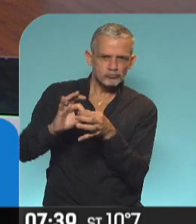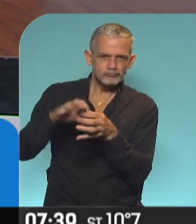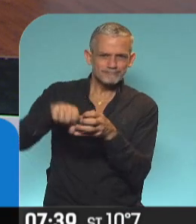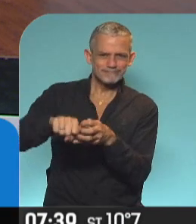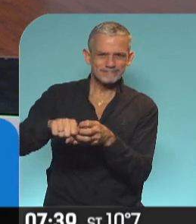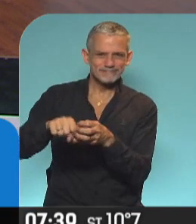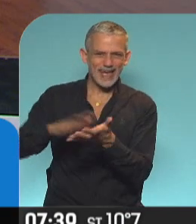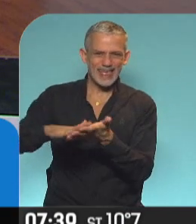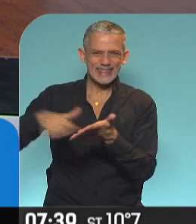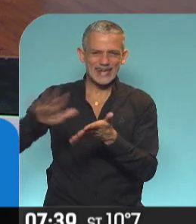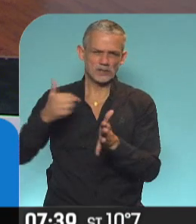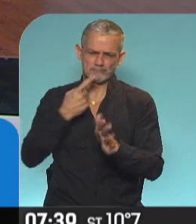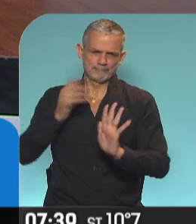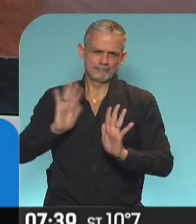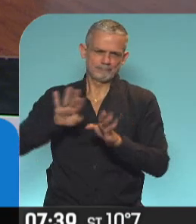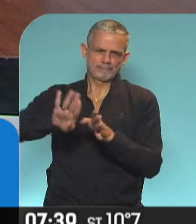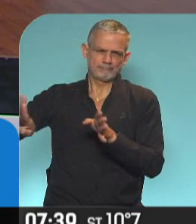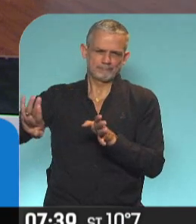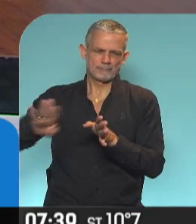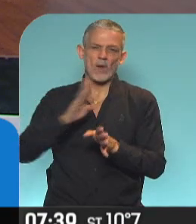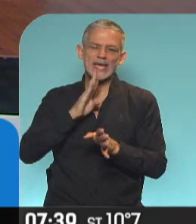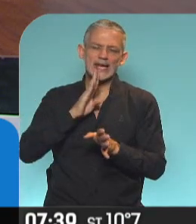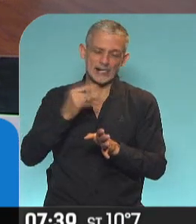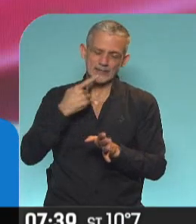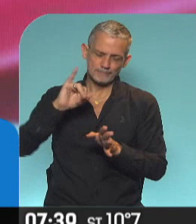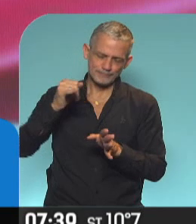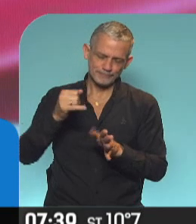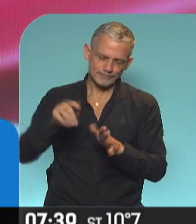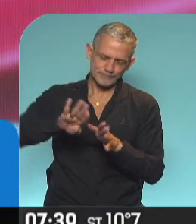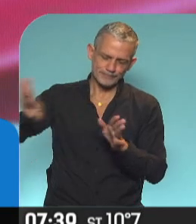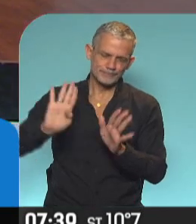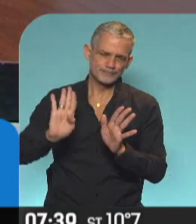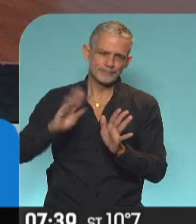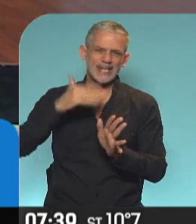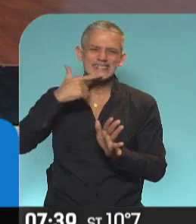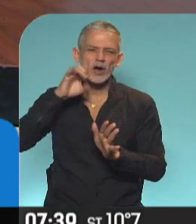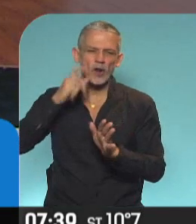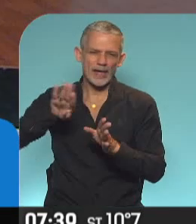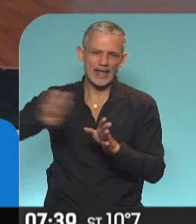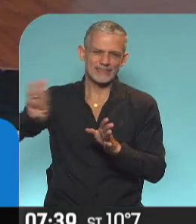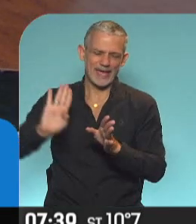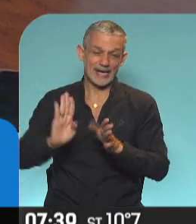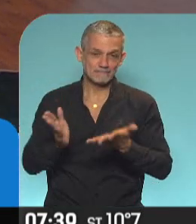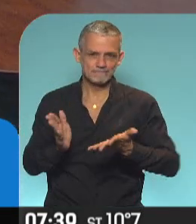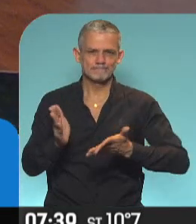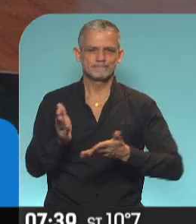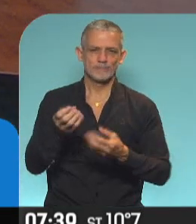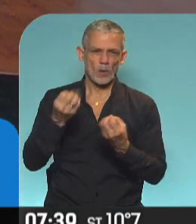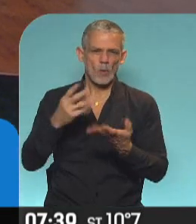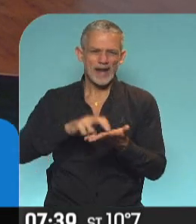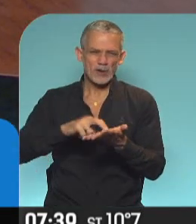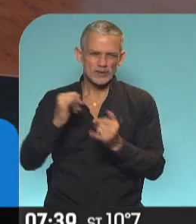entonces dice que no lo va a hacer. Esto es lo que entrega Israel a cambio de este reconocimiento. ¿Es una buena noticia? En algún sentido sí, porque implica